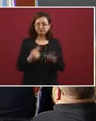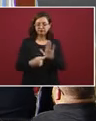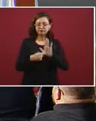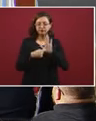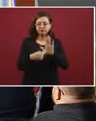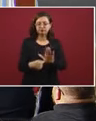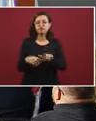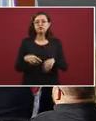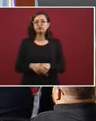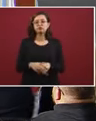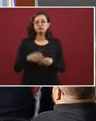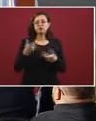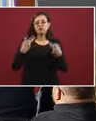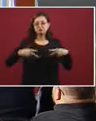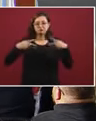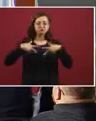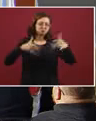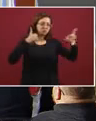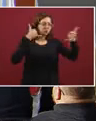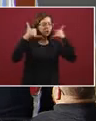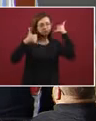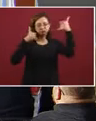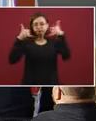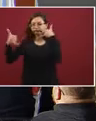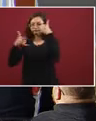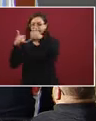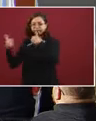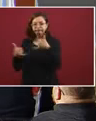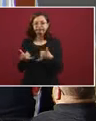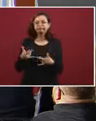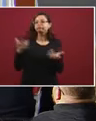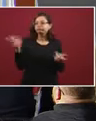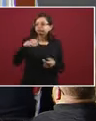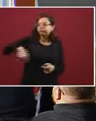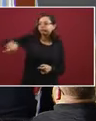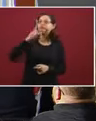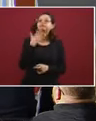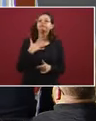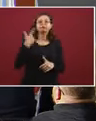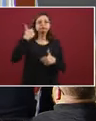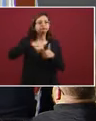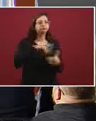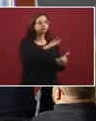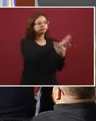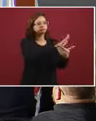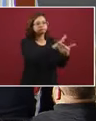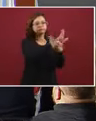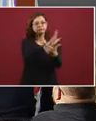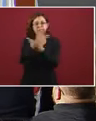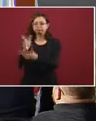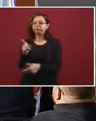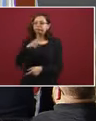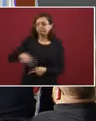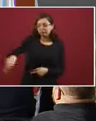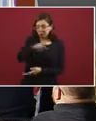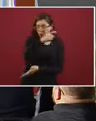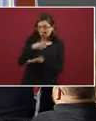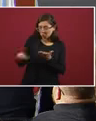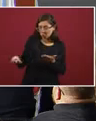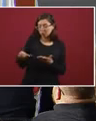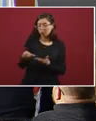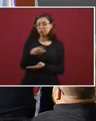Hicimos encuestas telefónicas y preguntamos a los usuarios de las gasolineras, que después, obviamente, de la compra de combustible,